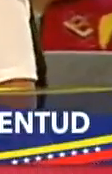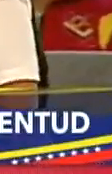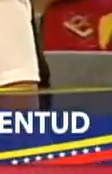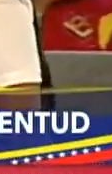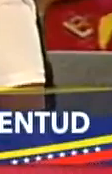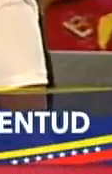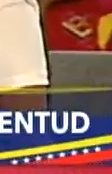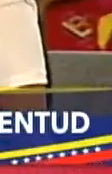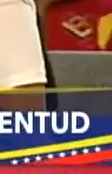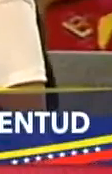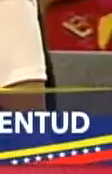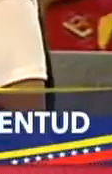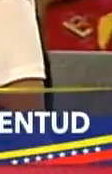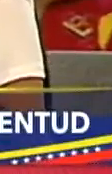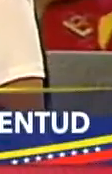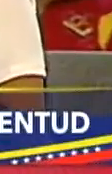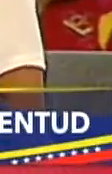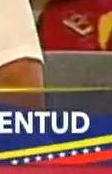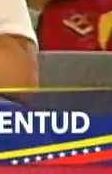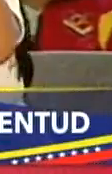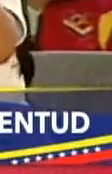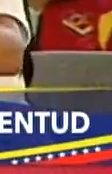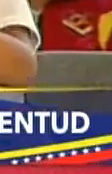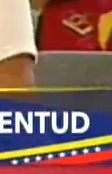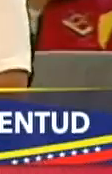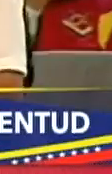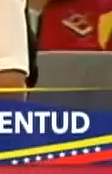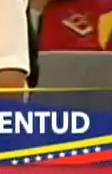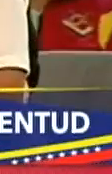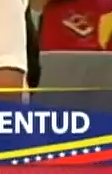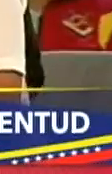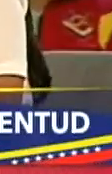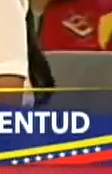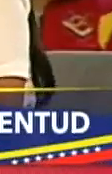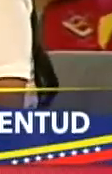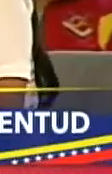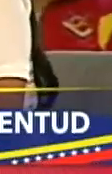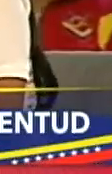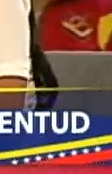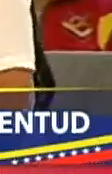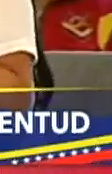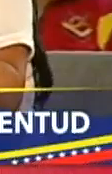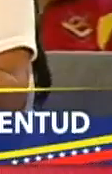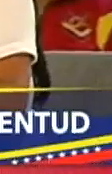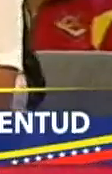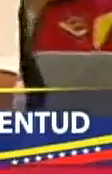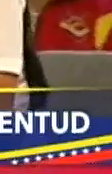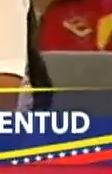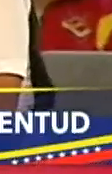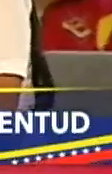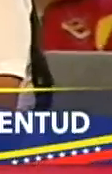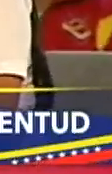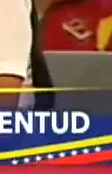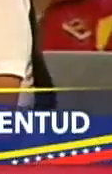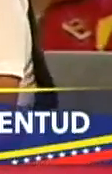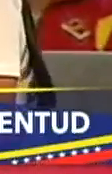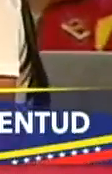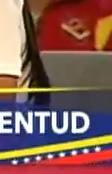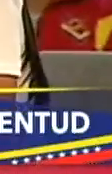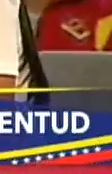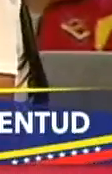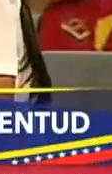del emprendimiento, del empleo, de la agricultura. Hablamos también de lo que significa para la juventud venezolana la